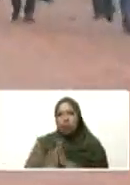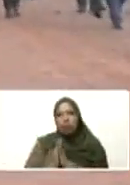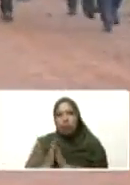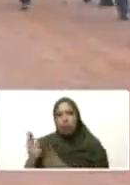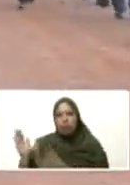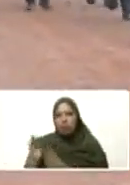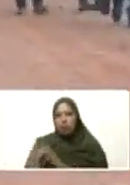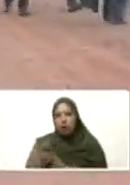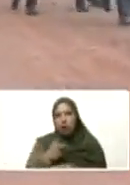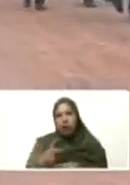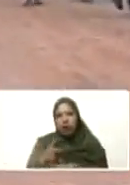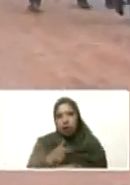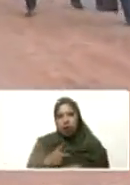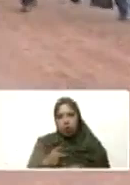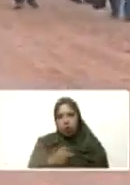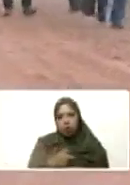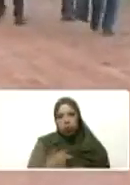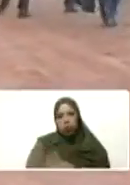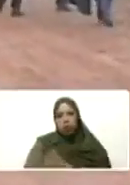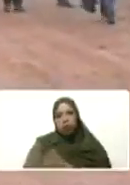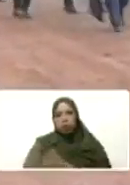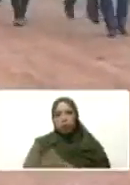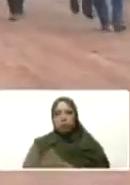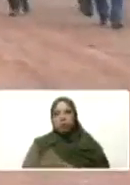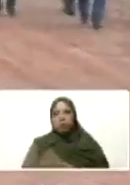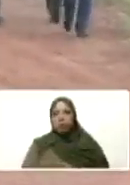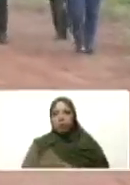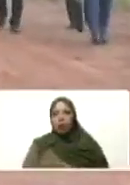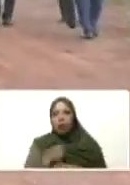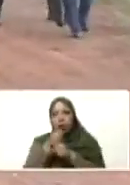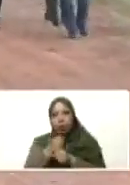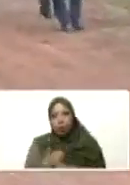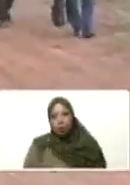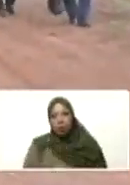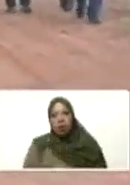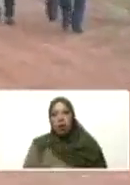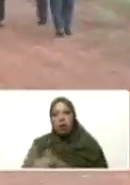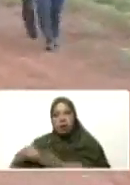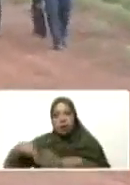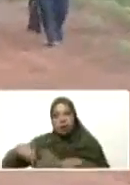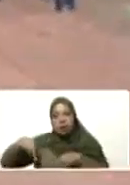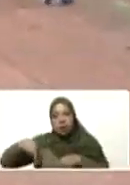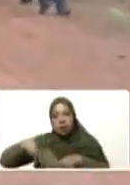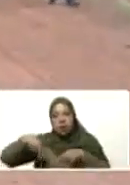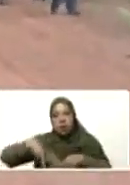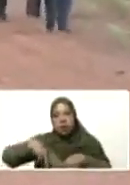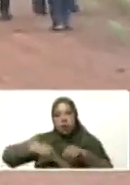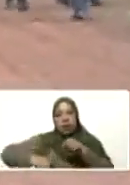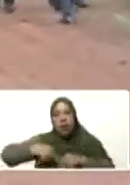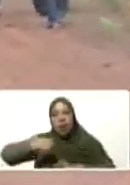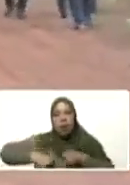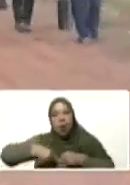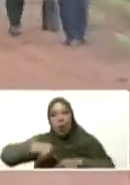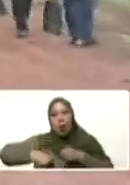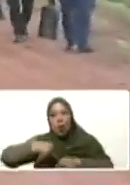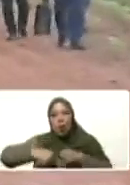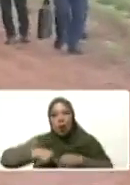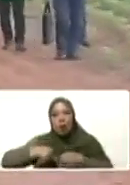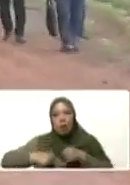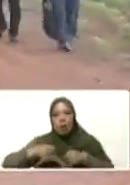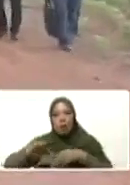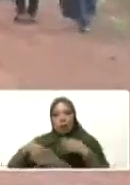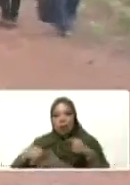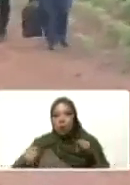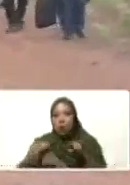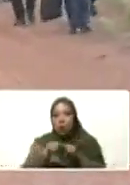Ernesto. Allá viene detrás de nosotros. Vamos a esperar a Ernesto por aquí, que eche una caminanita, Ernesto. Sí.